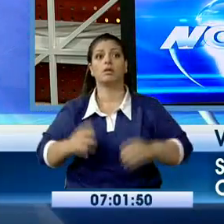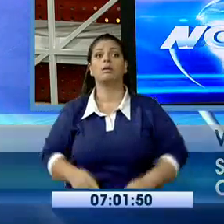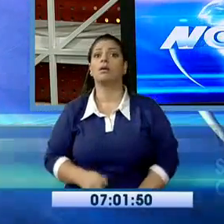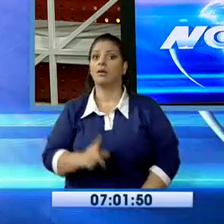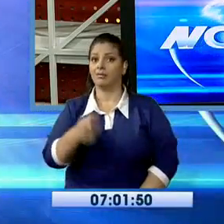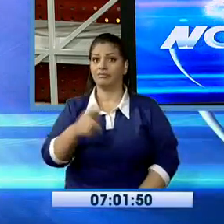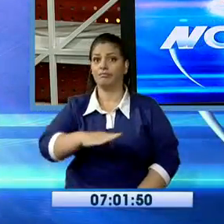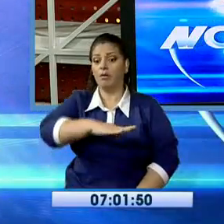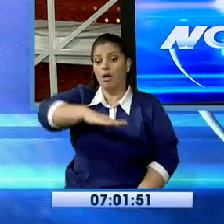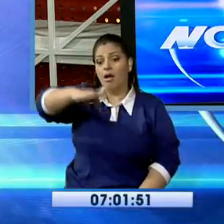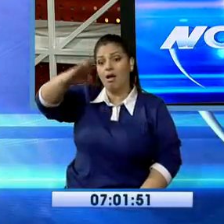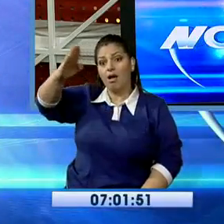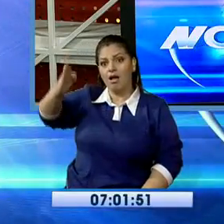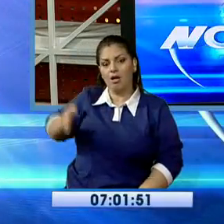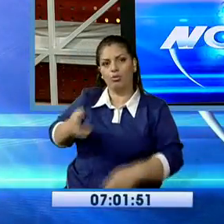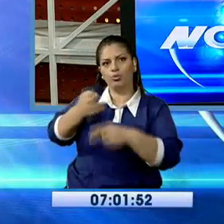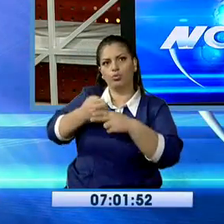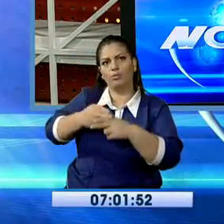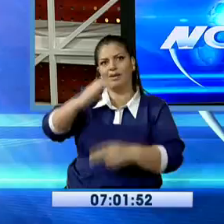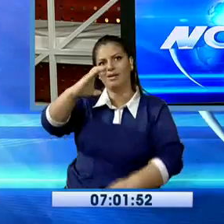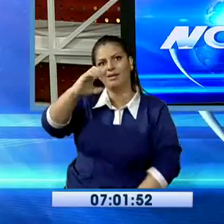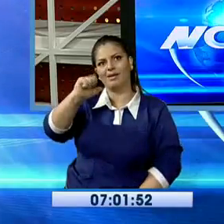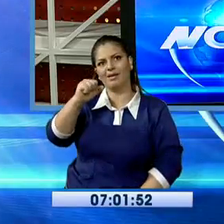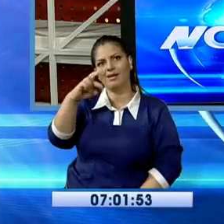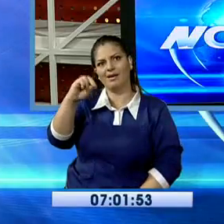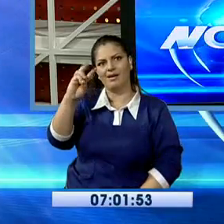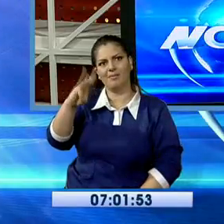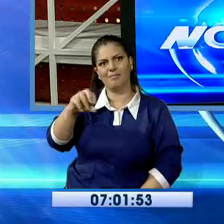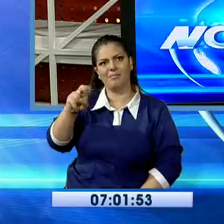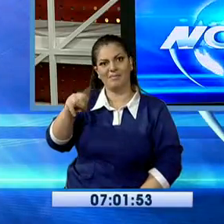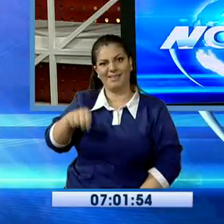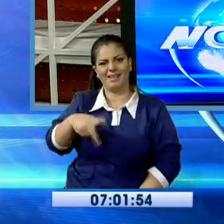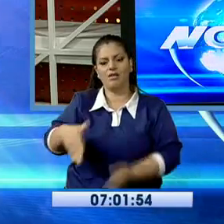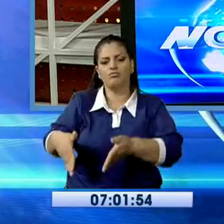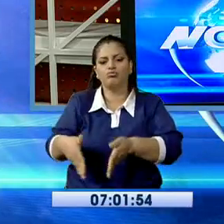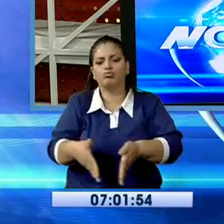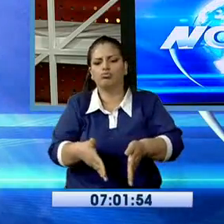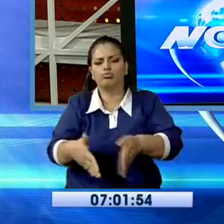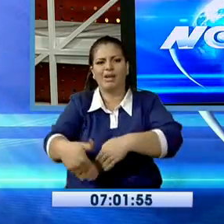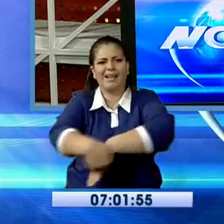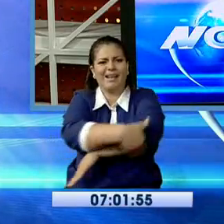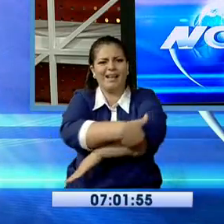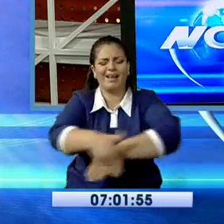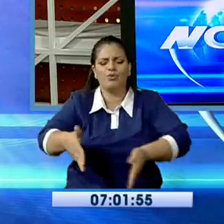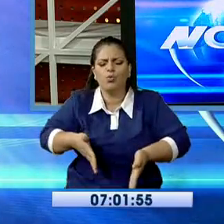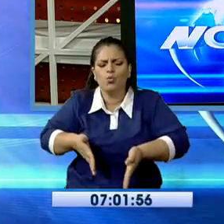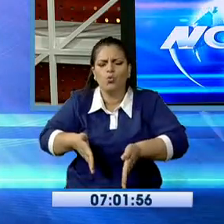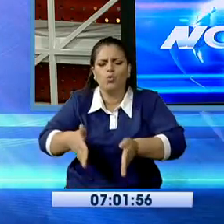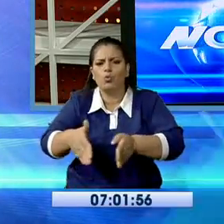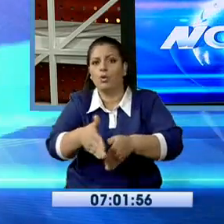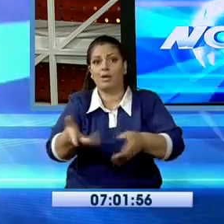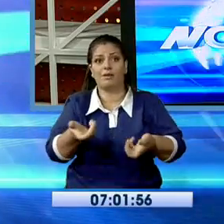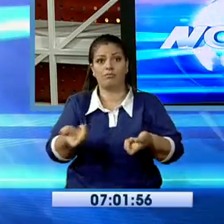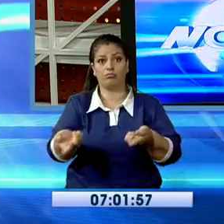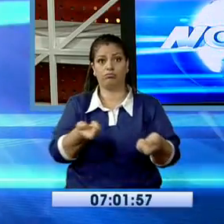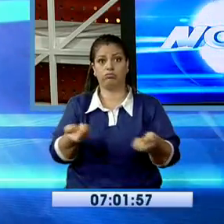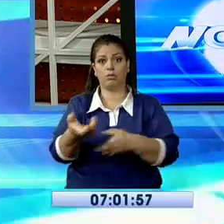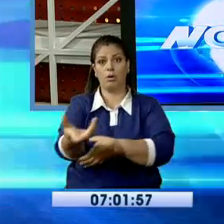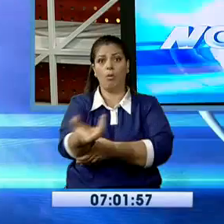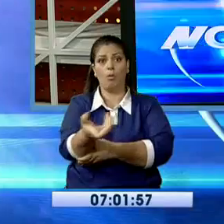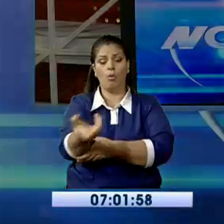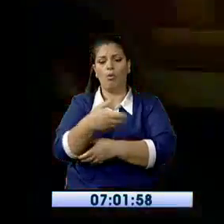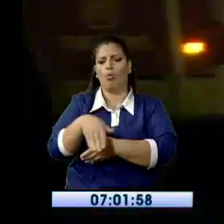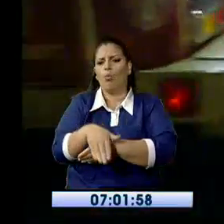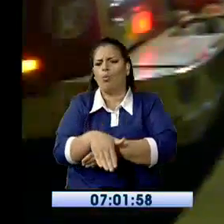las calles son angostas e inclinadas, los carros se estacionan y no a un costado, de frente se estacionan y ocupan gran parte de la